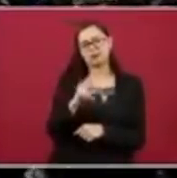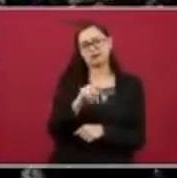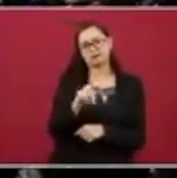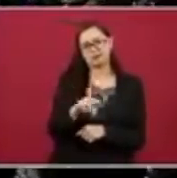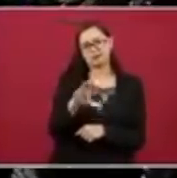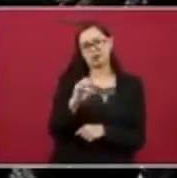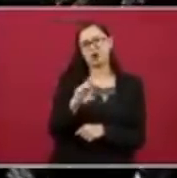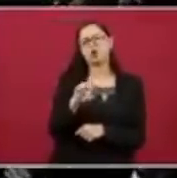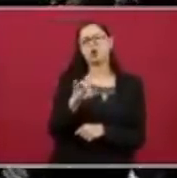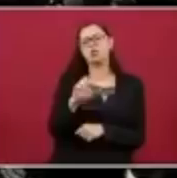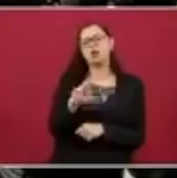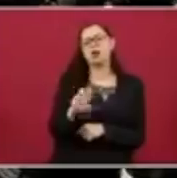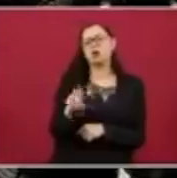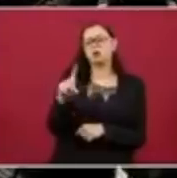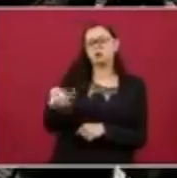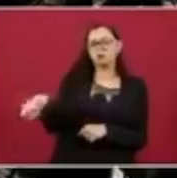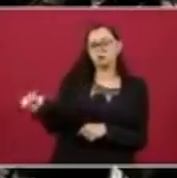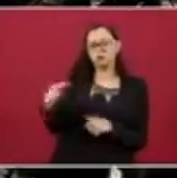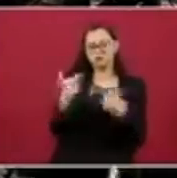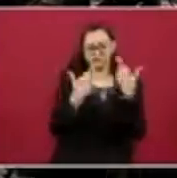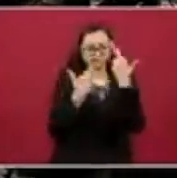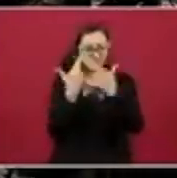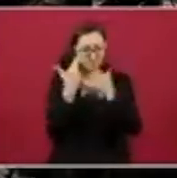Ella va a